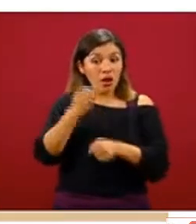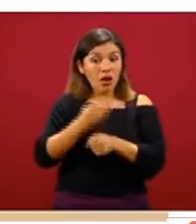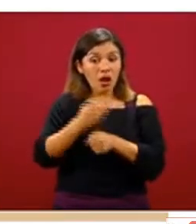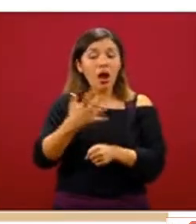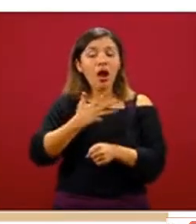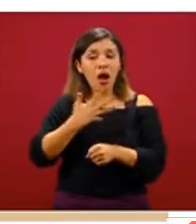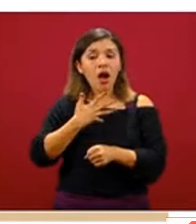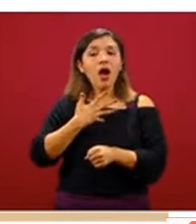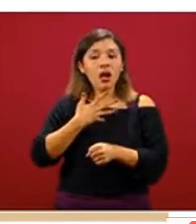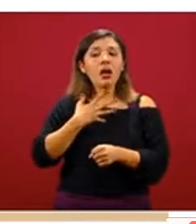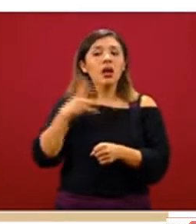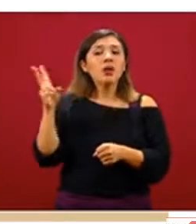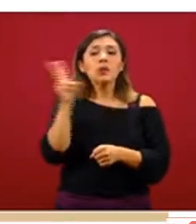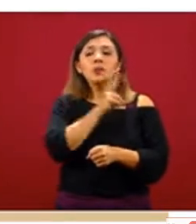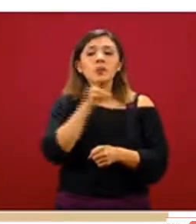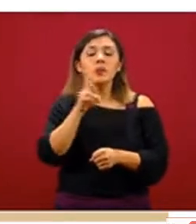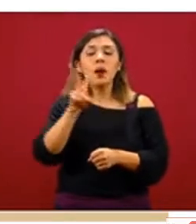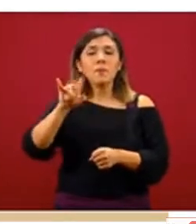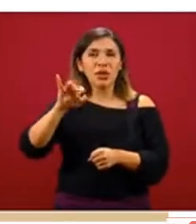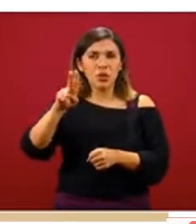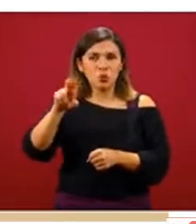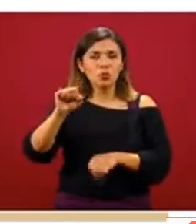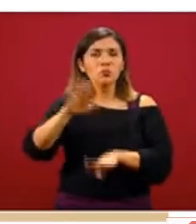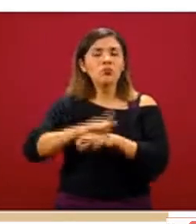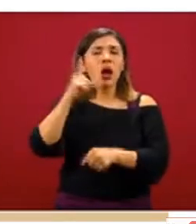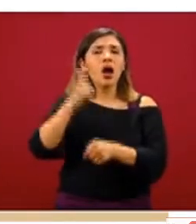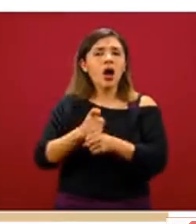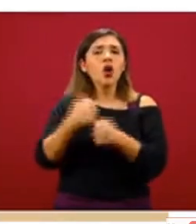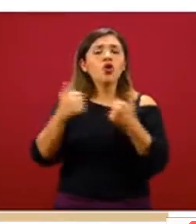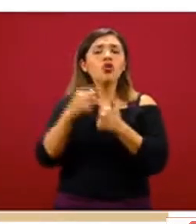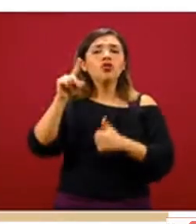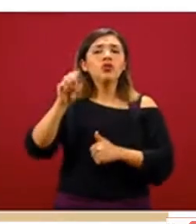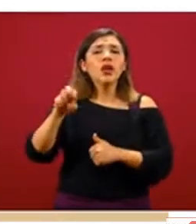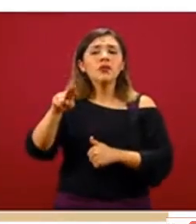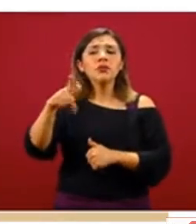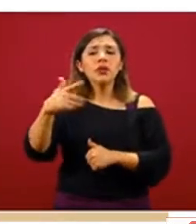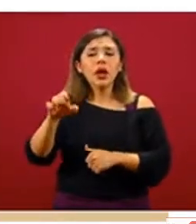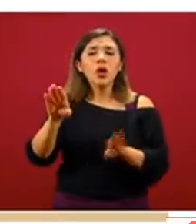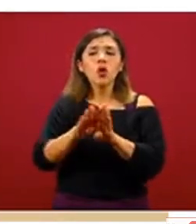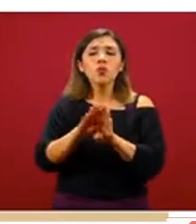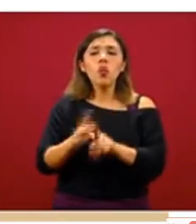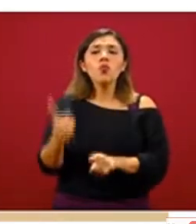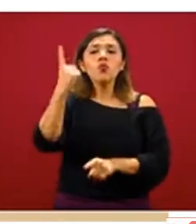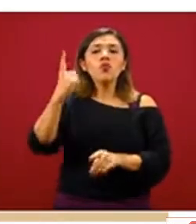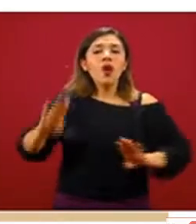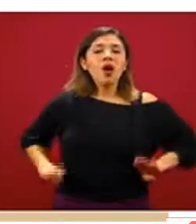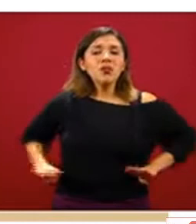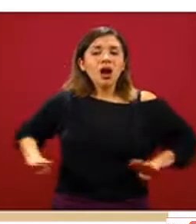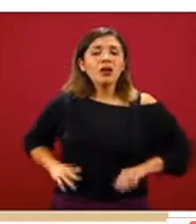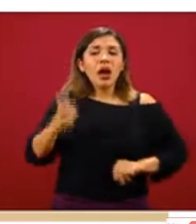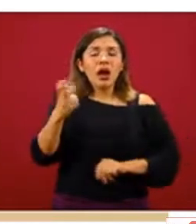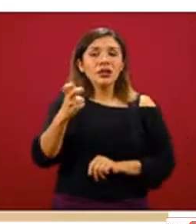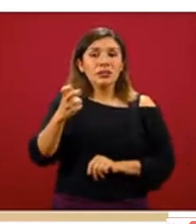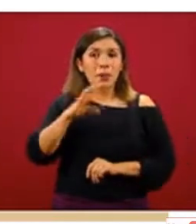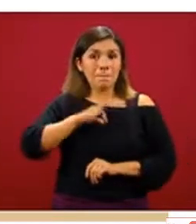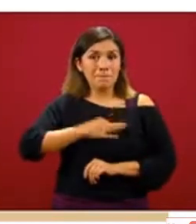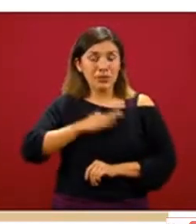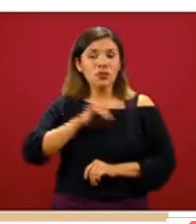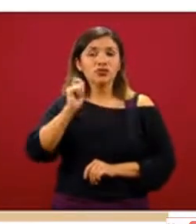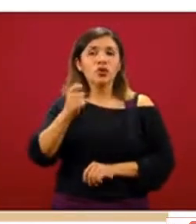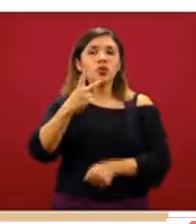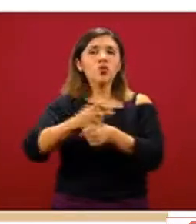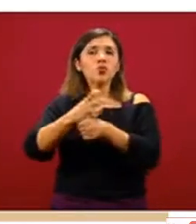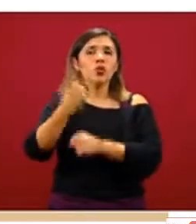una circulación viral mucho o predominante del dengue, de uno de los subtipos del virus del dengue, que es el tipo